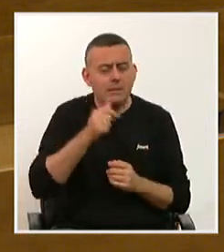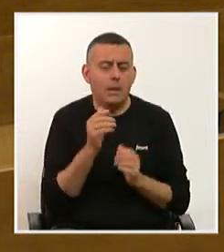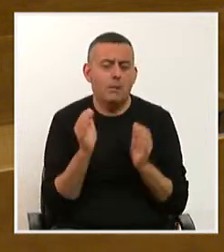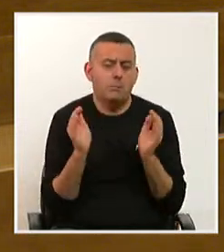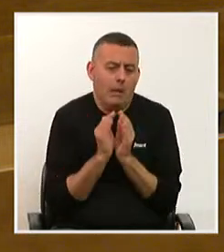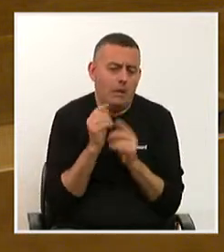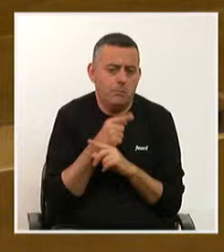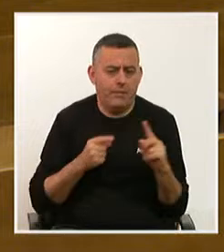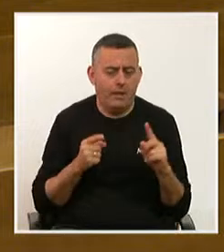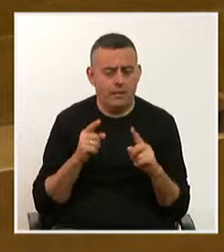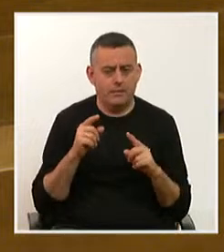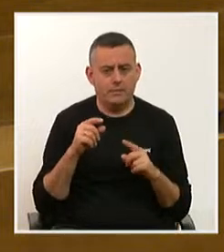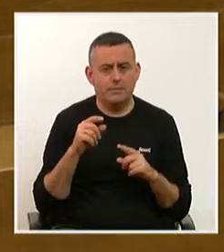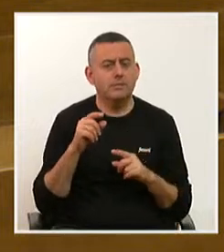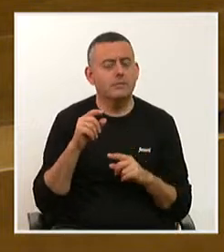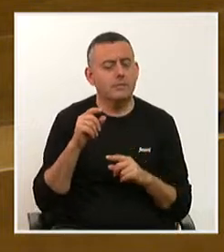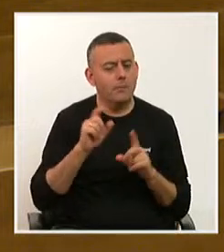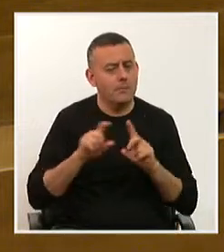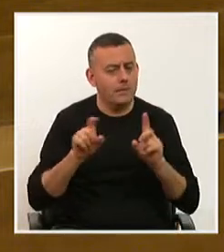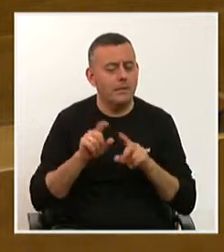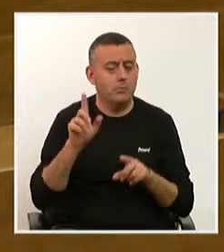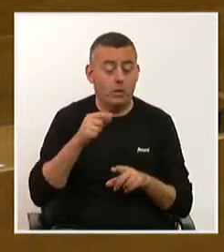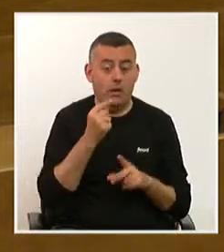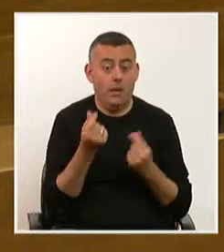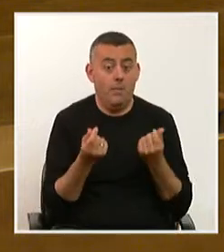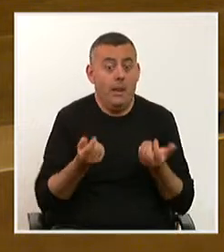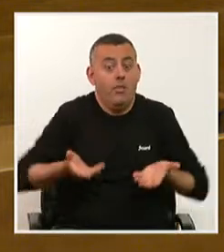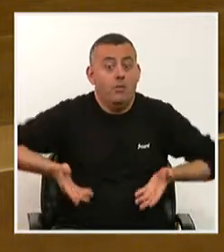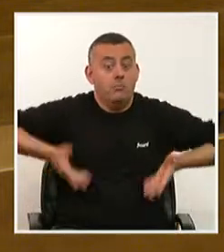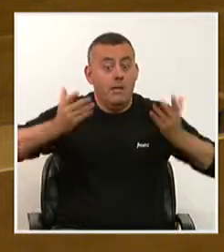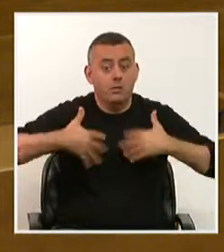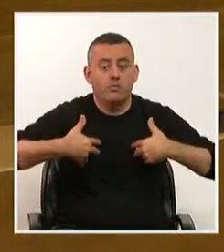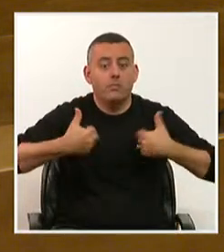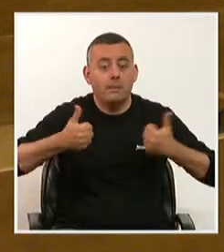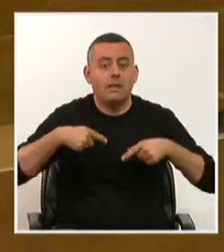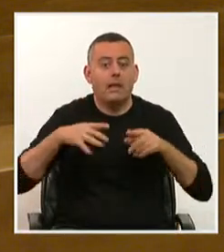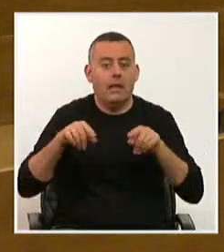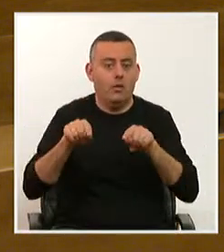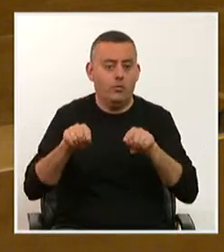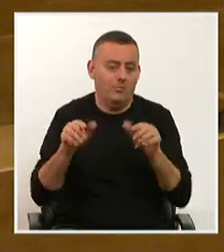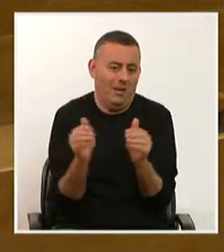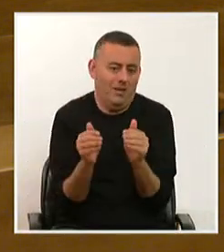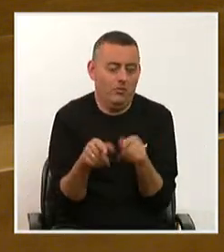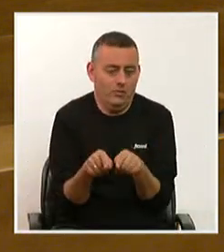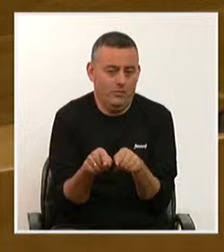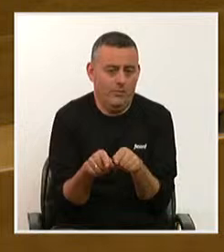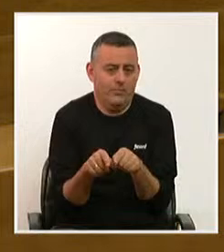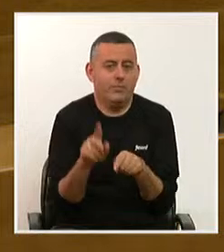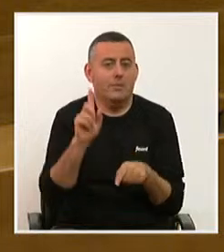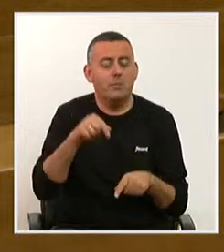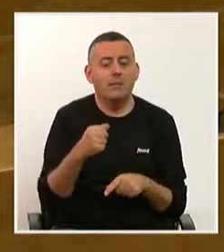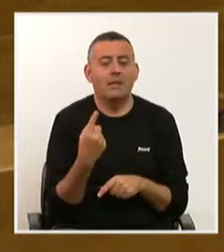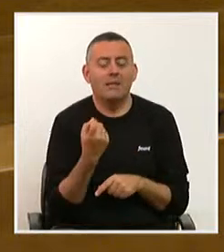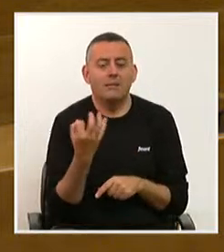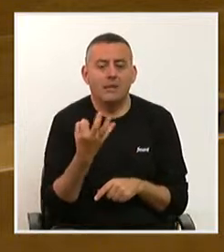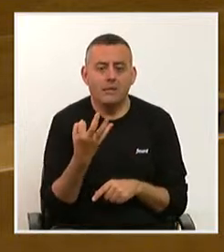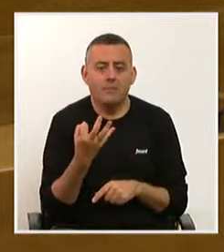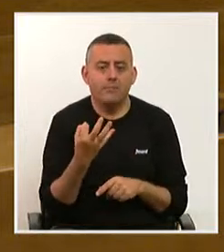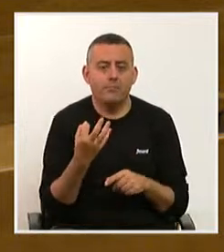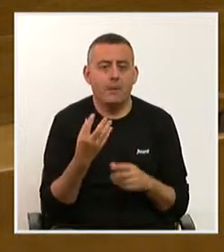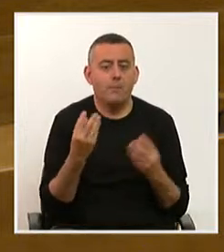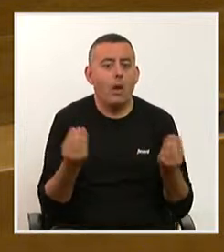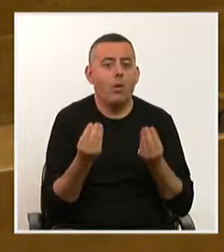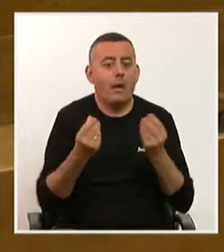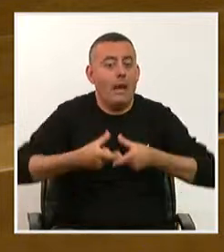la ig que families que necesen y ampliar la de